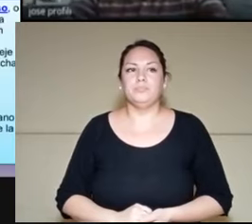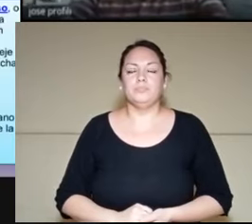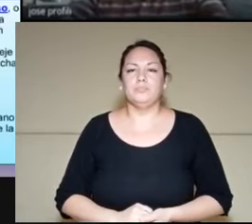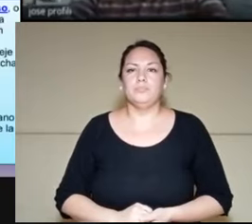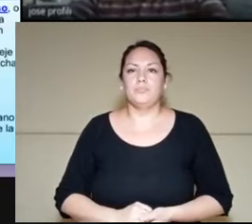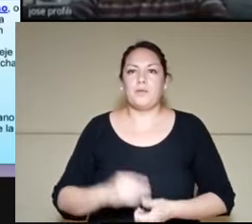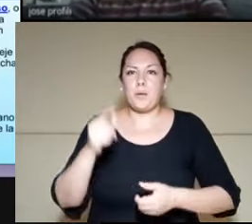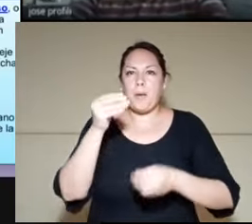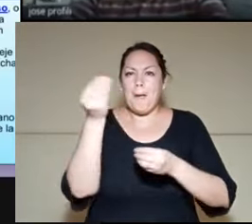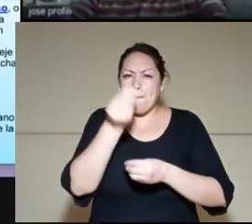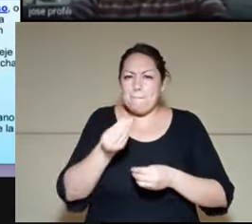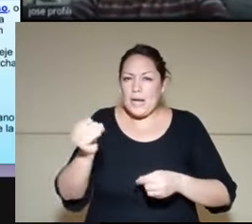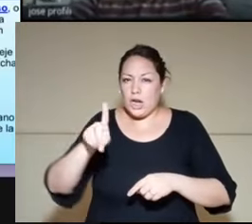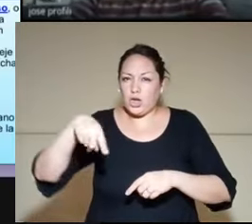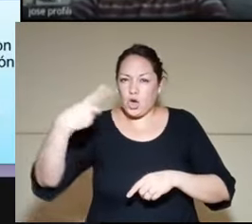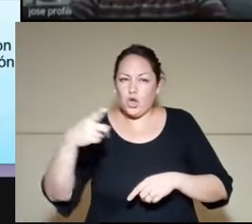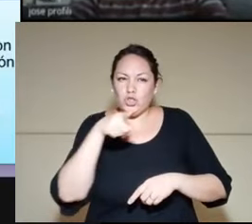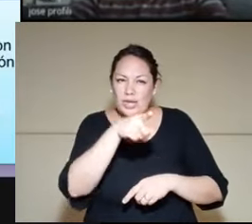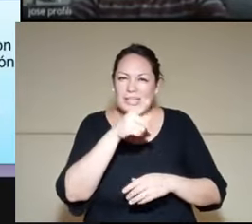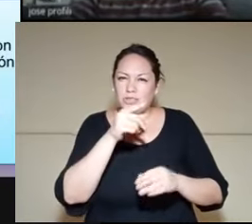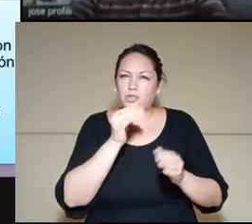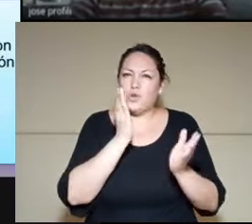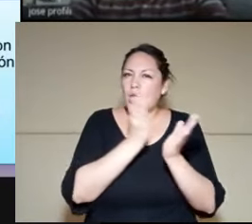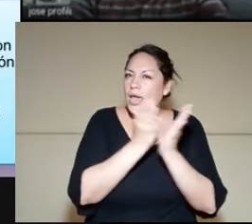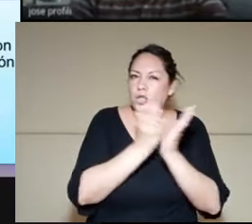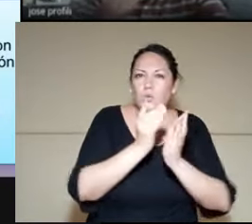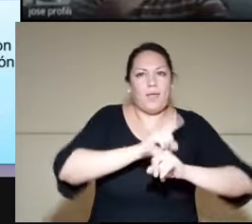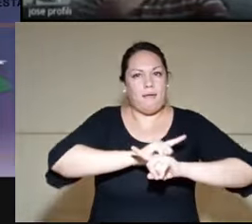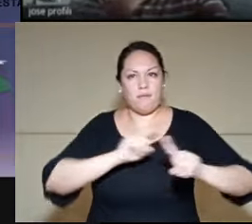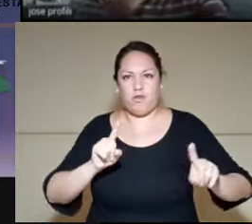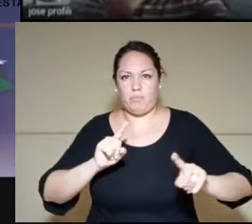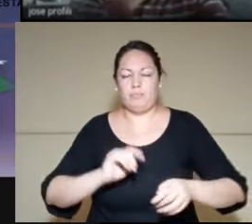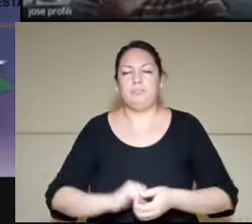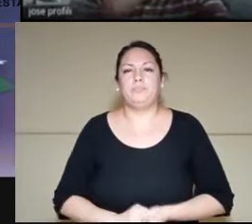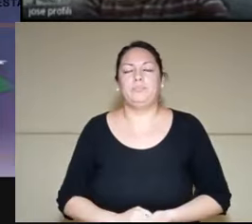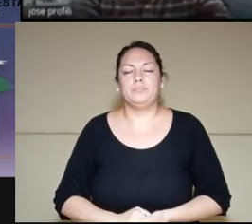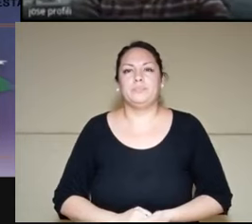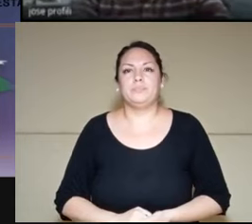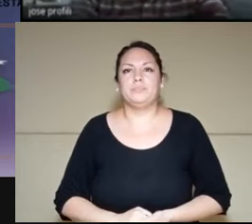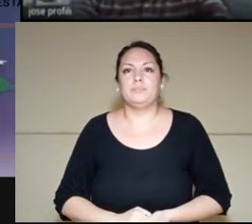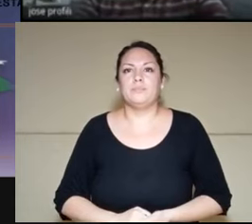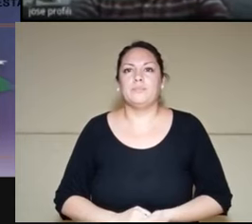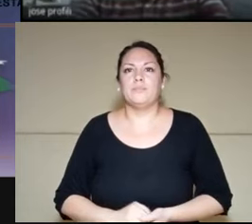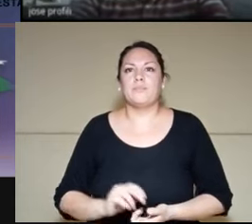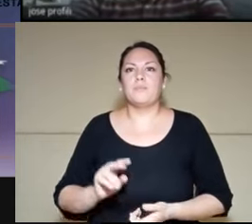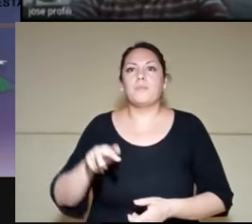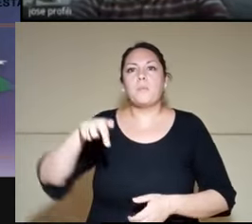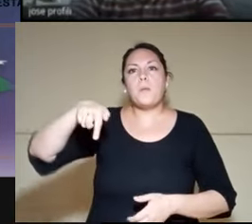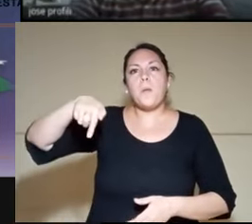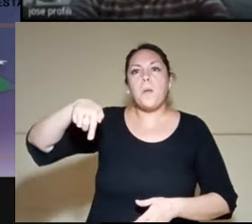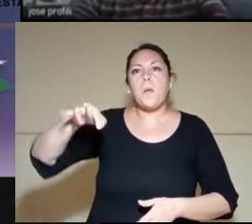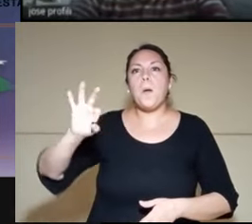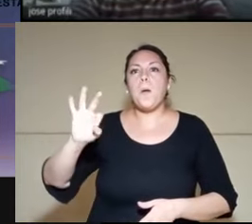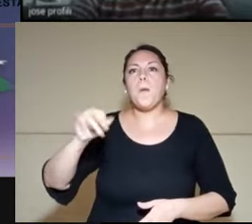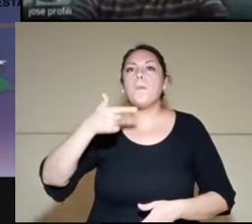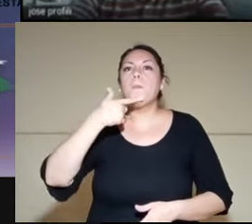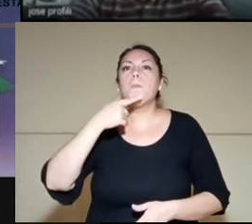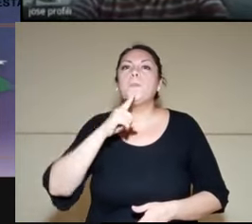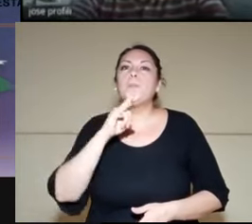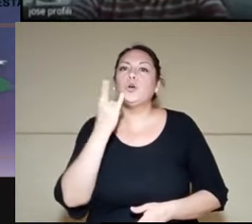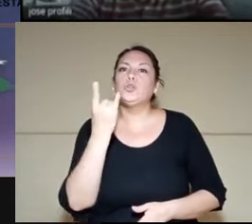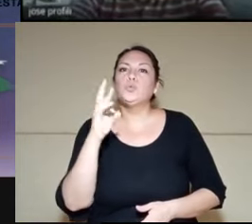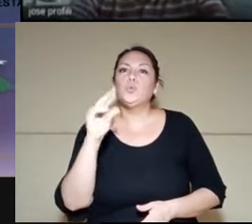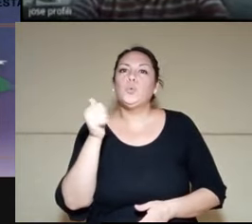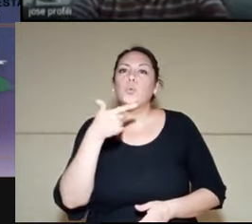Y tenemos un plano transverso, pero bueno, ese no vamos a entrar, y un plano oblicuo también. Bien. Después tenemos las posturas del